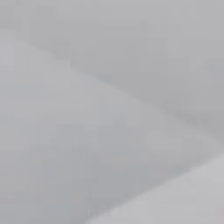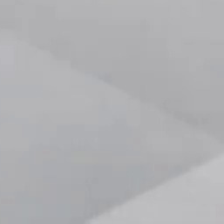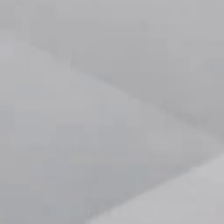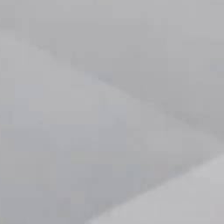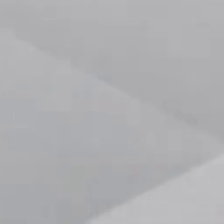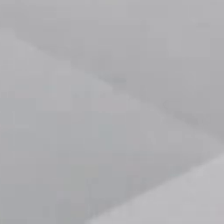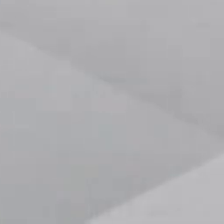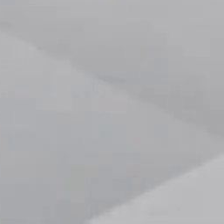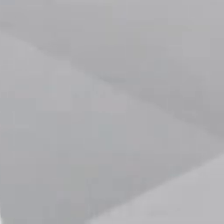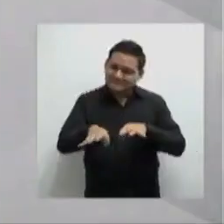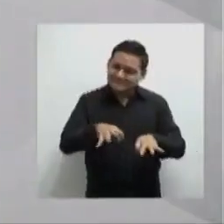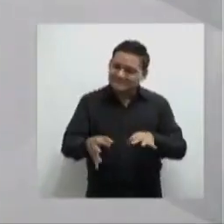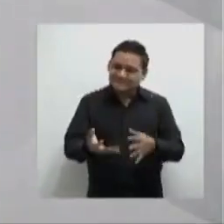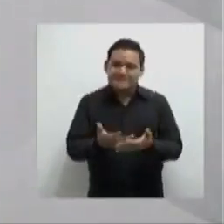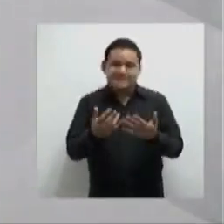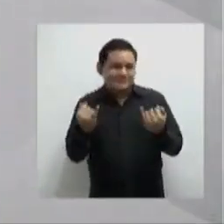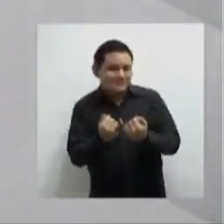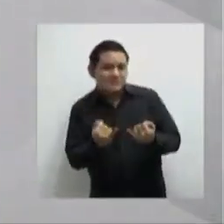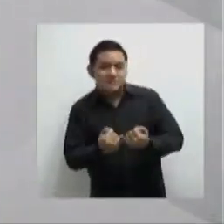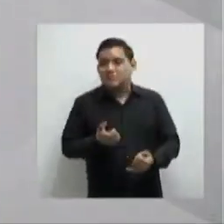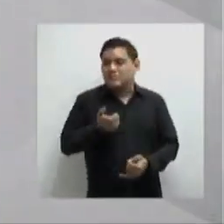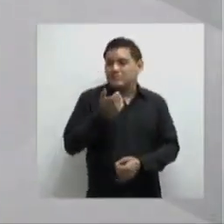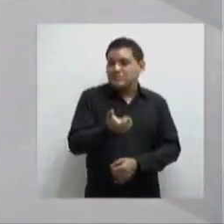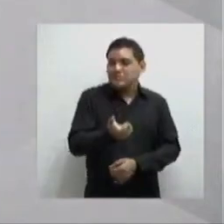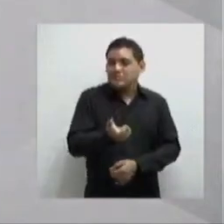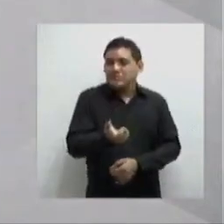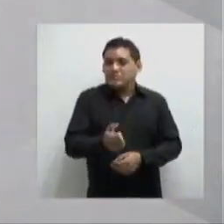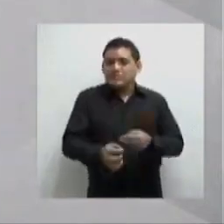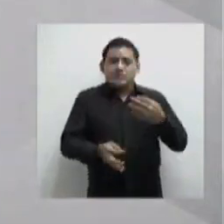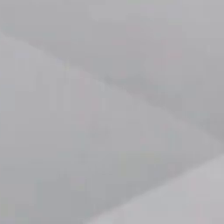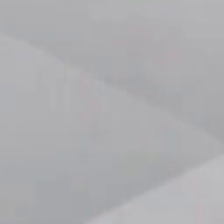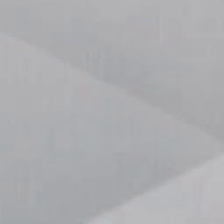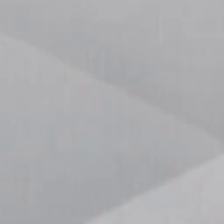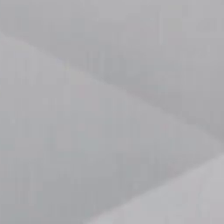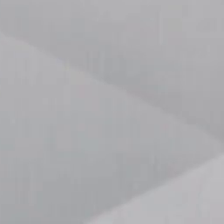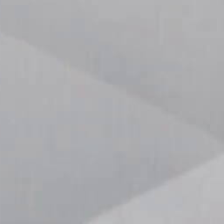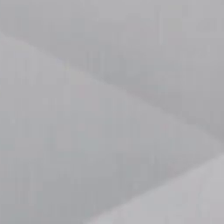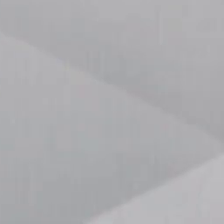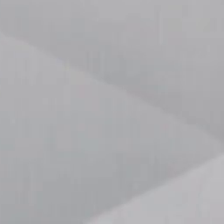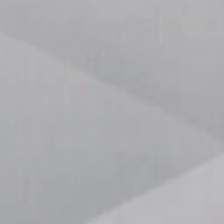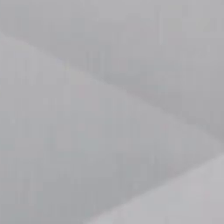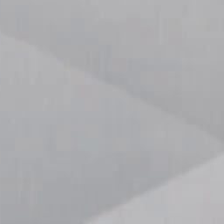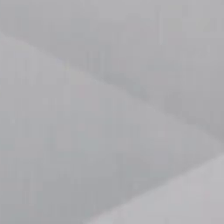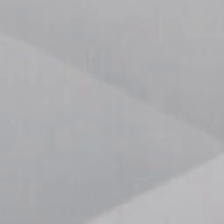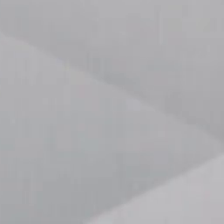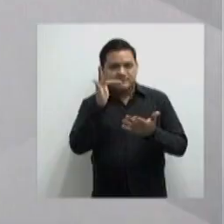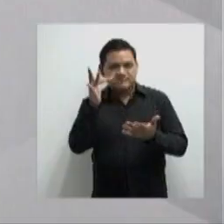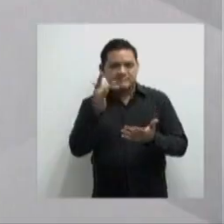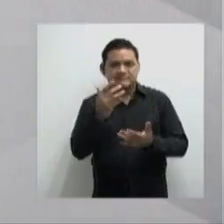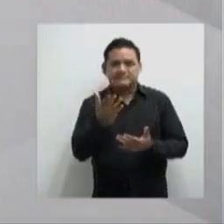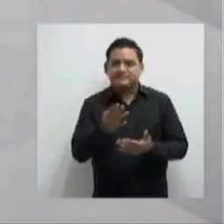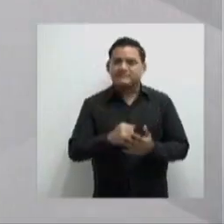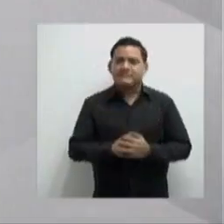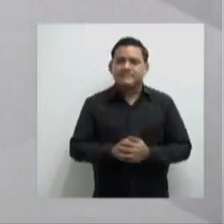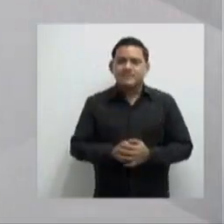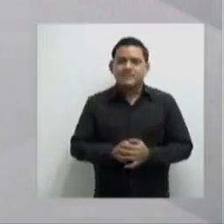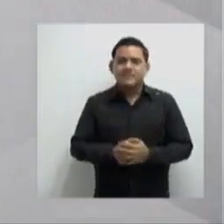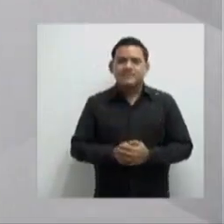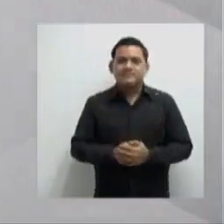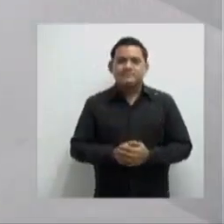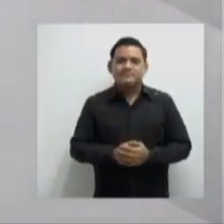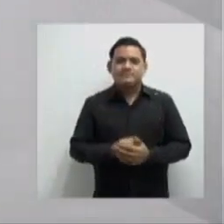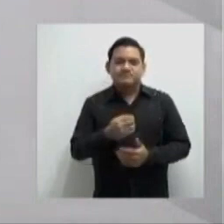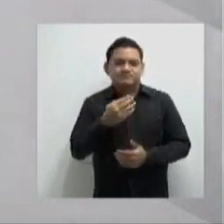Fósil destacó que una de sus propuestas también será el apoyo a las zonas indígenas, manteniendo un trato preferencial. Las zonas